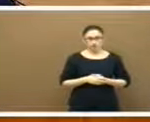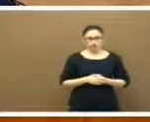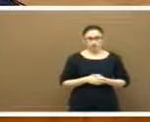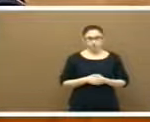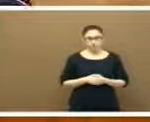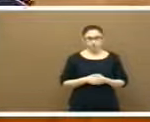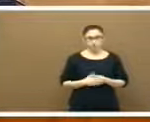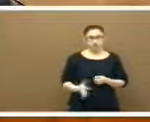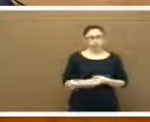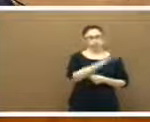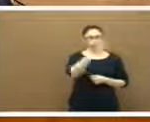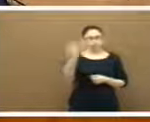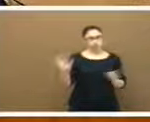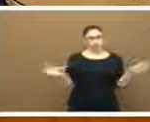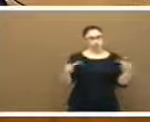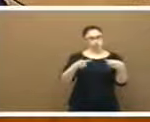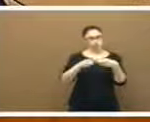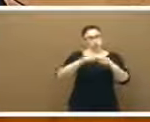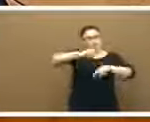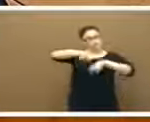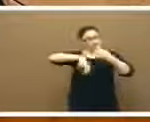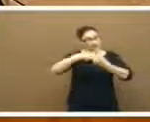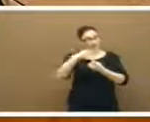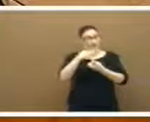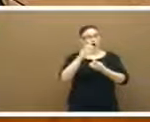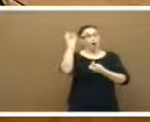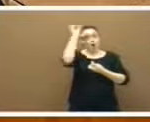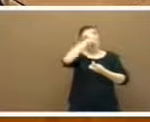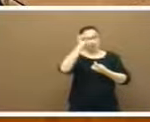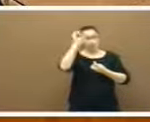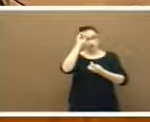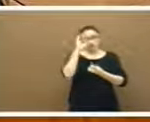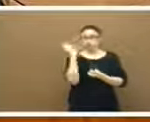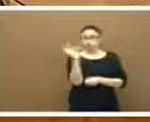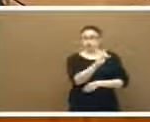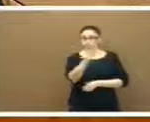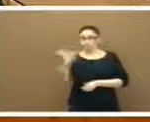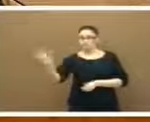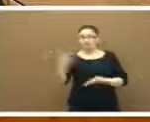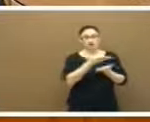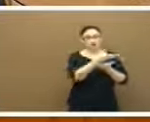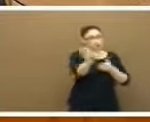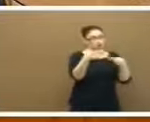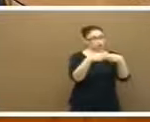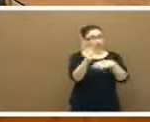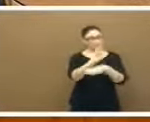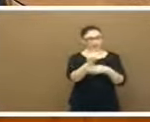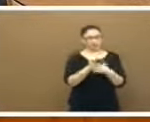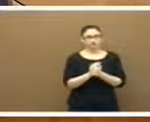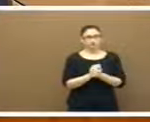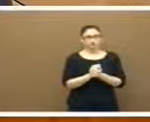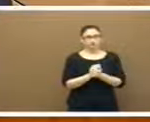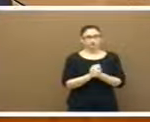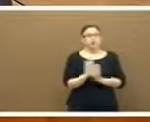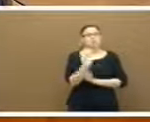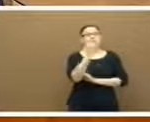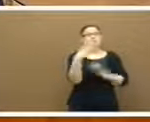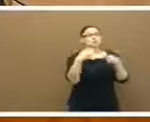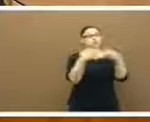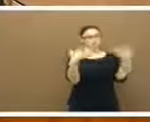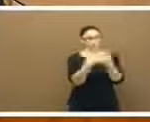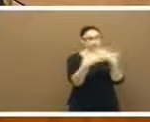A continuación, en este grupo de enmiendas, turno de fijación de posiciones para los restantes grupos parlamentarios. En primer lugar, por el Grupo Mixto,